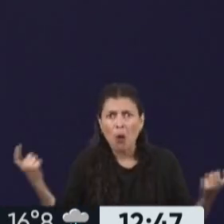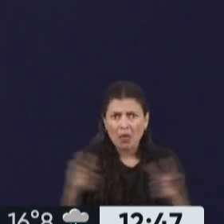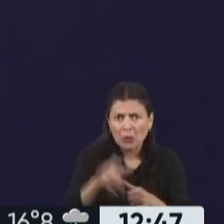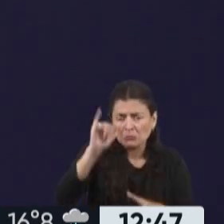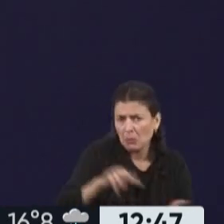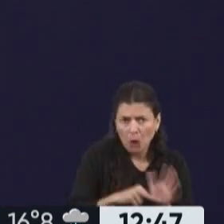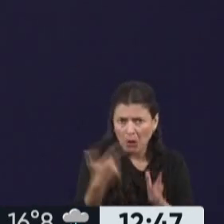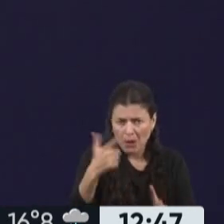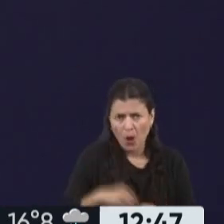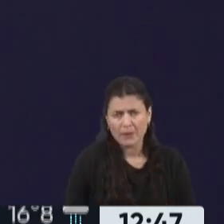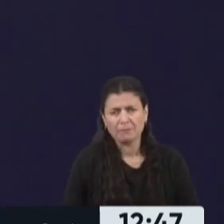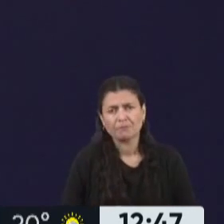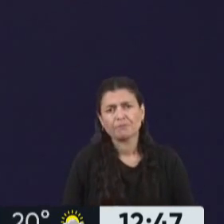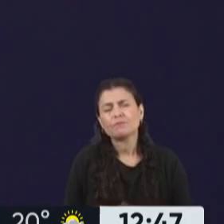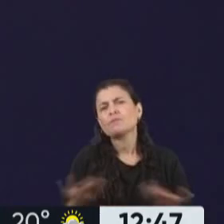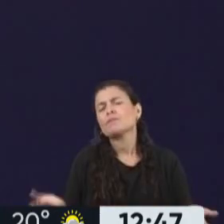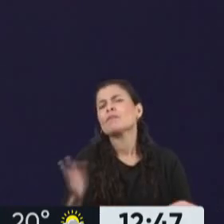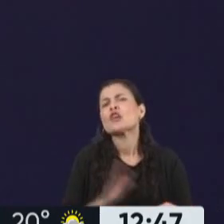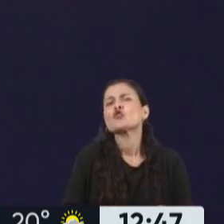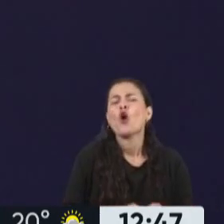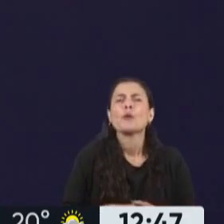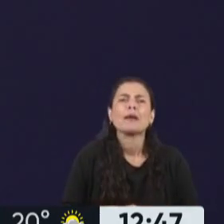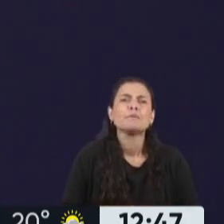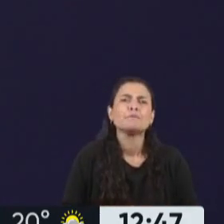Con respecto a lo del,